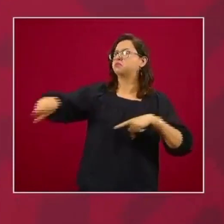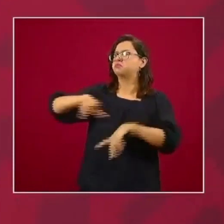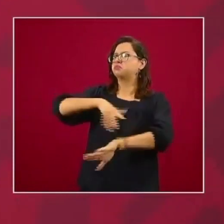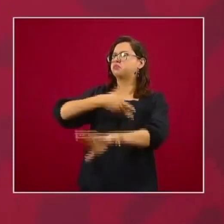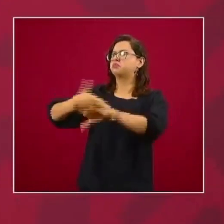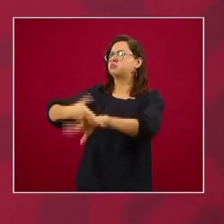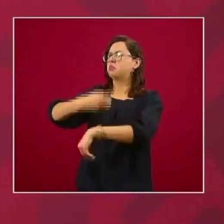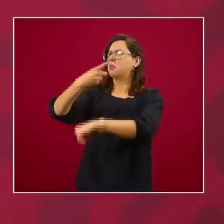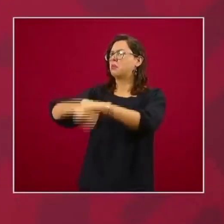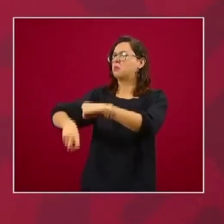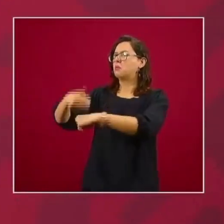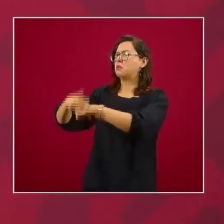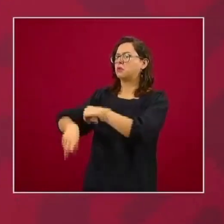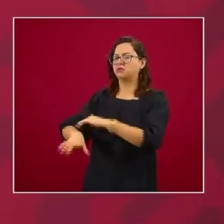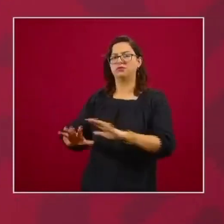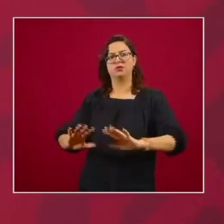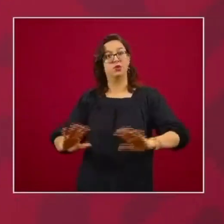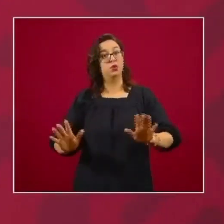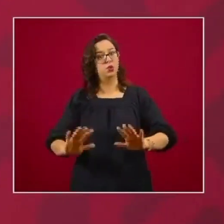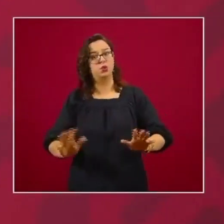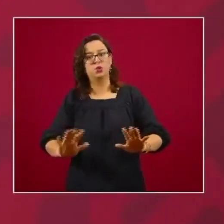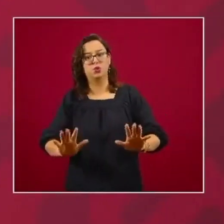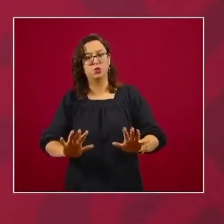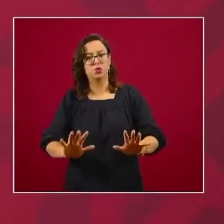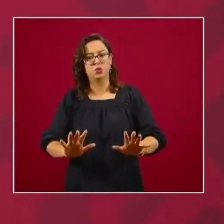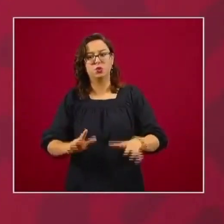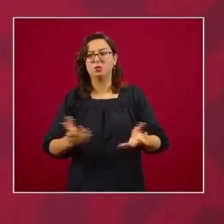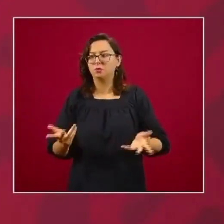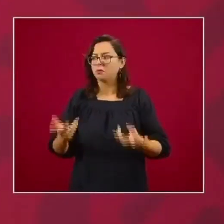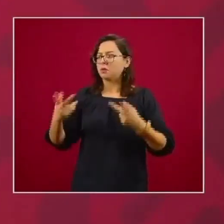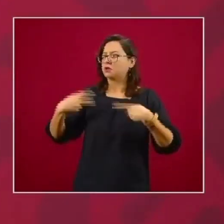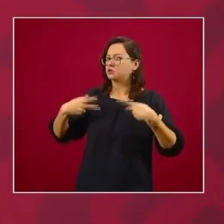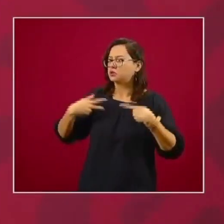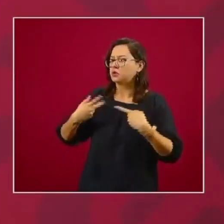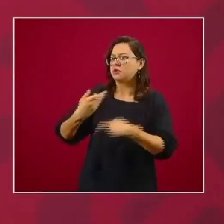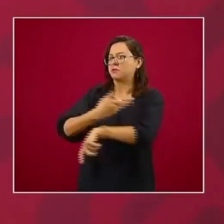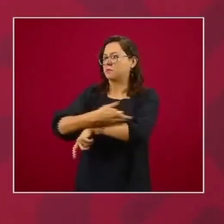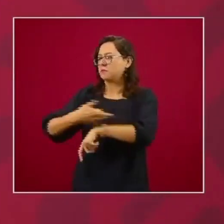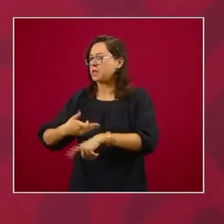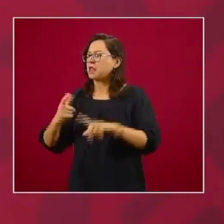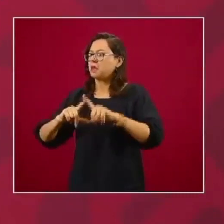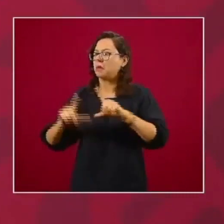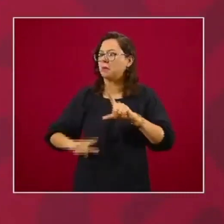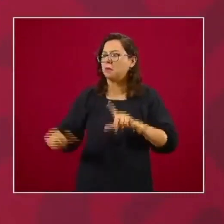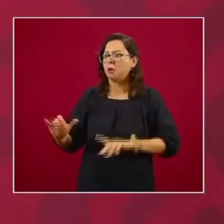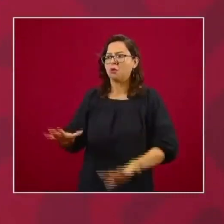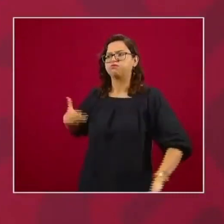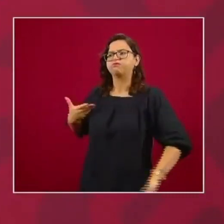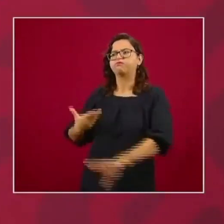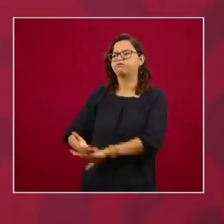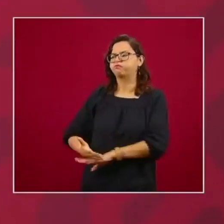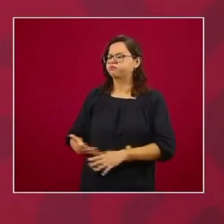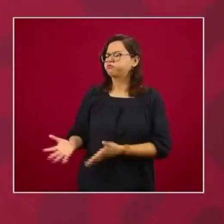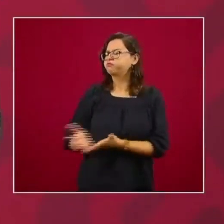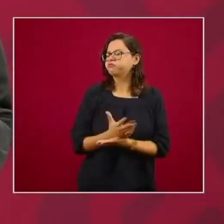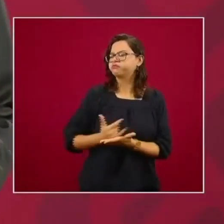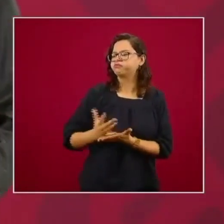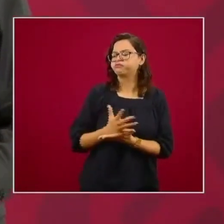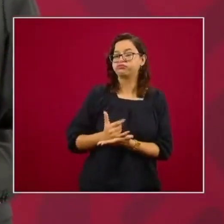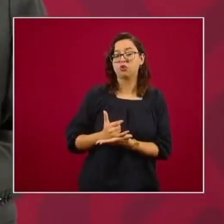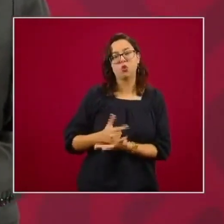narcoestado y que el gobierno del presidente calderón estuvo tomado porque mandaba la delincuencia mevo que su gobierno